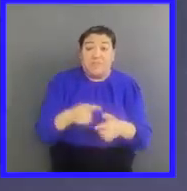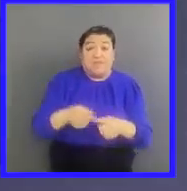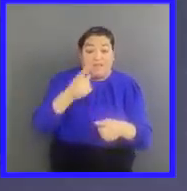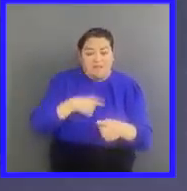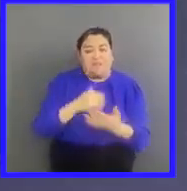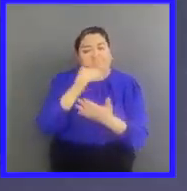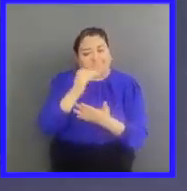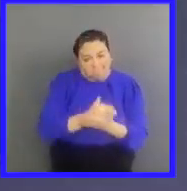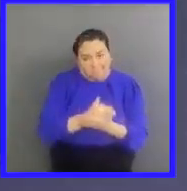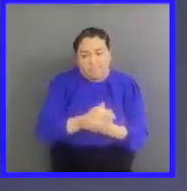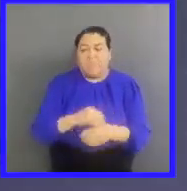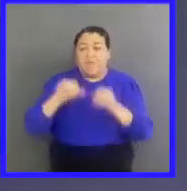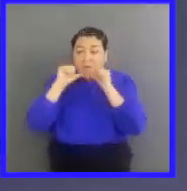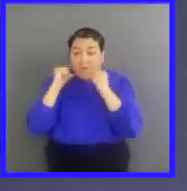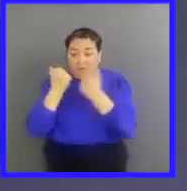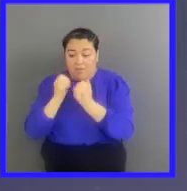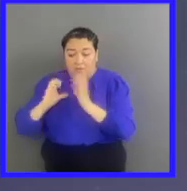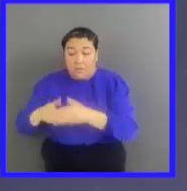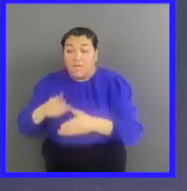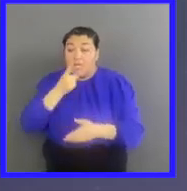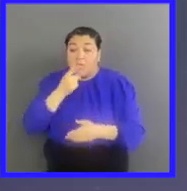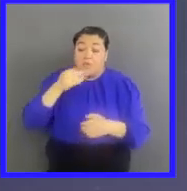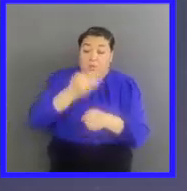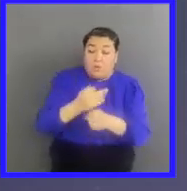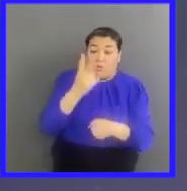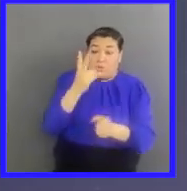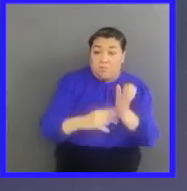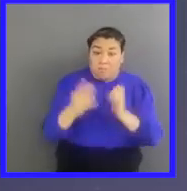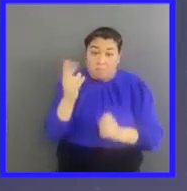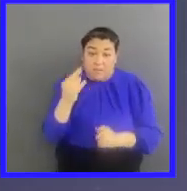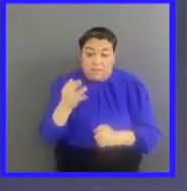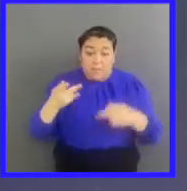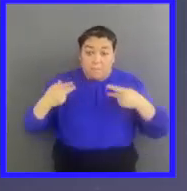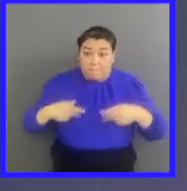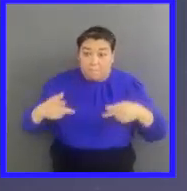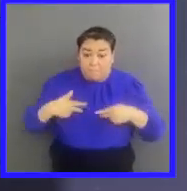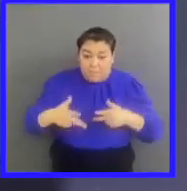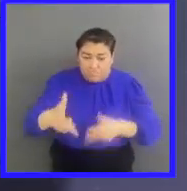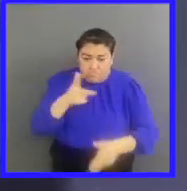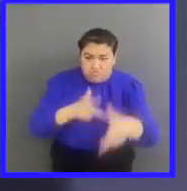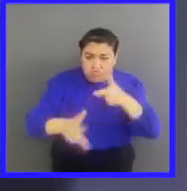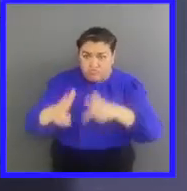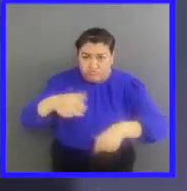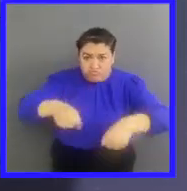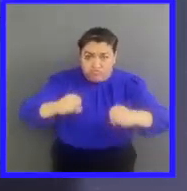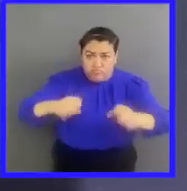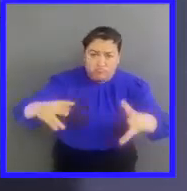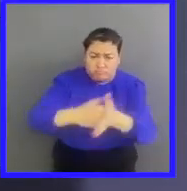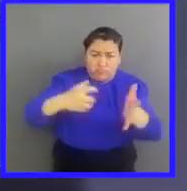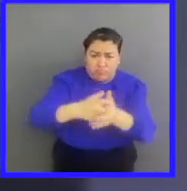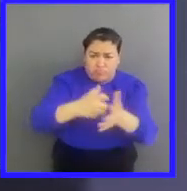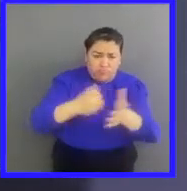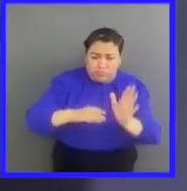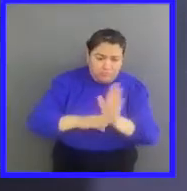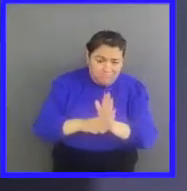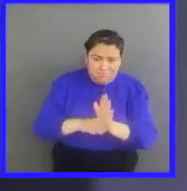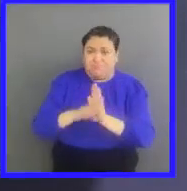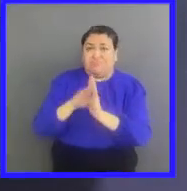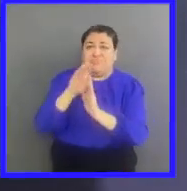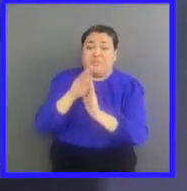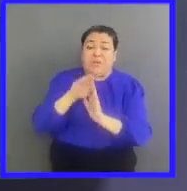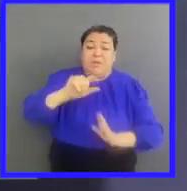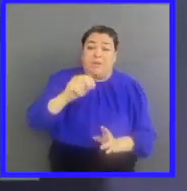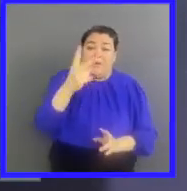destacó que en 2025, la Ciudad de México registró el mayor número de siniestros, al concentrar el 22% del